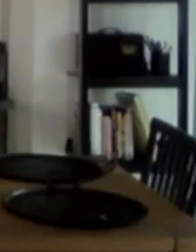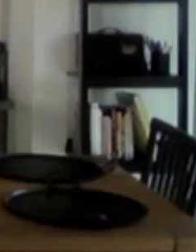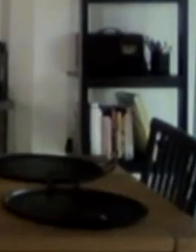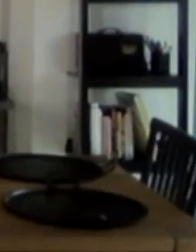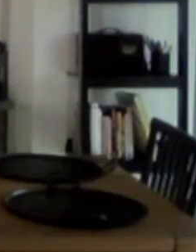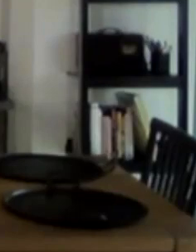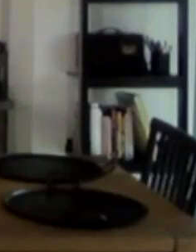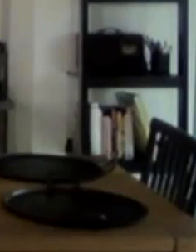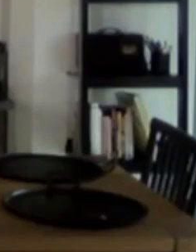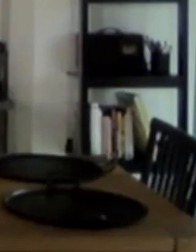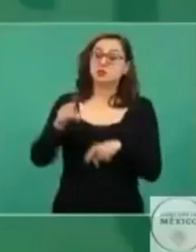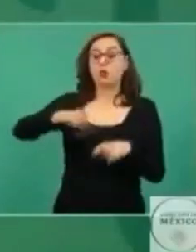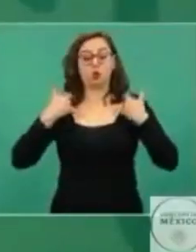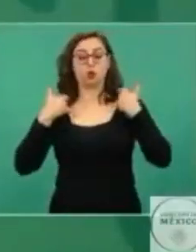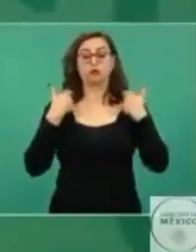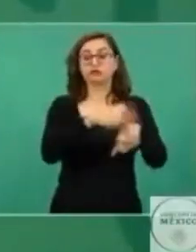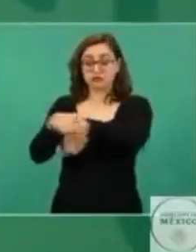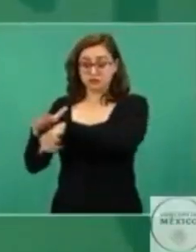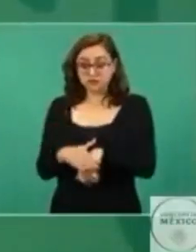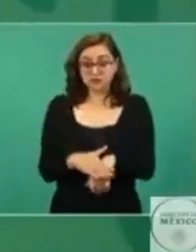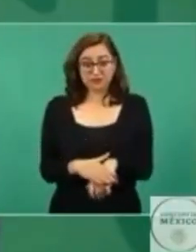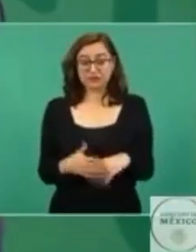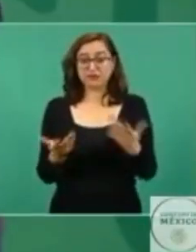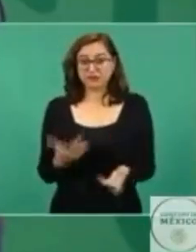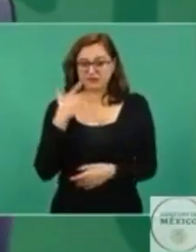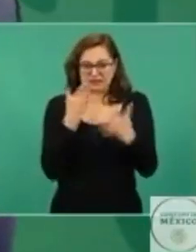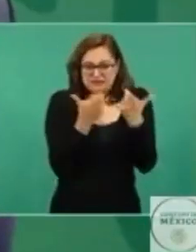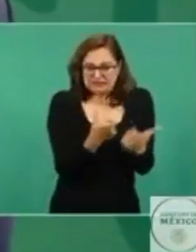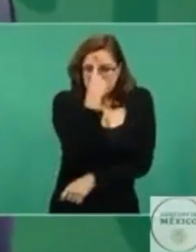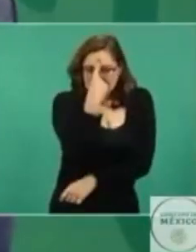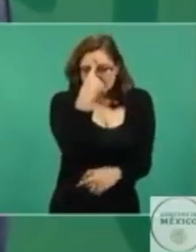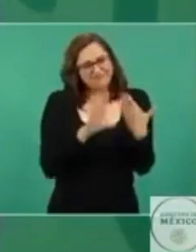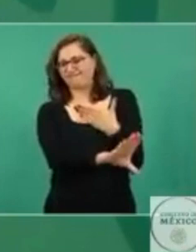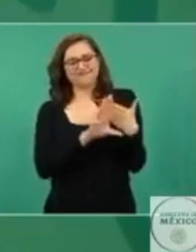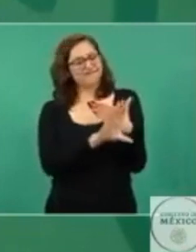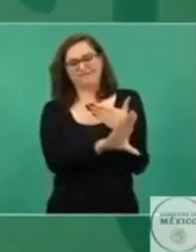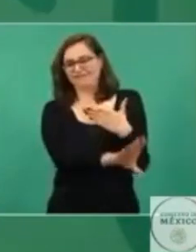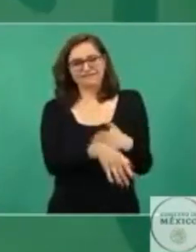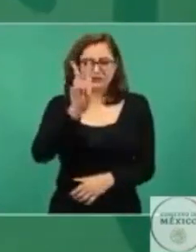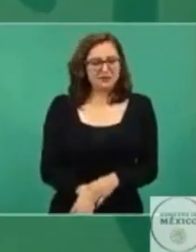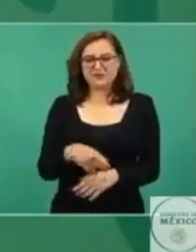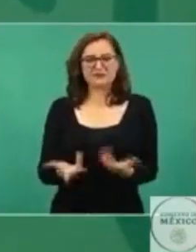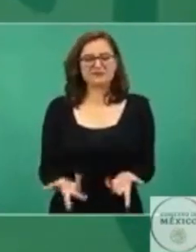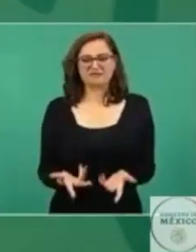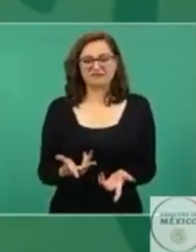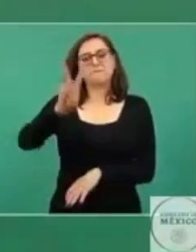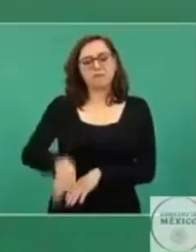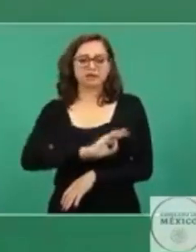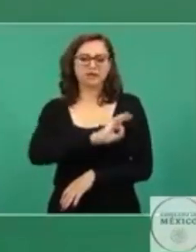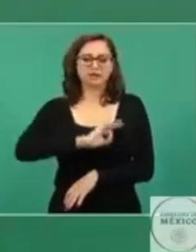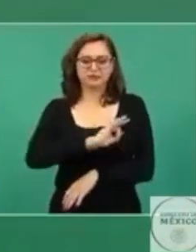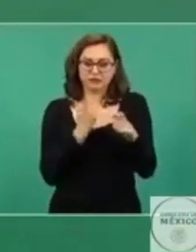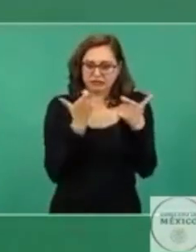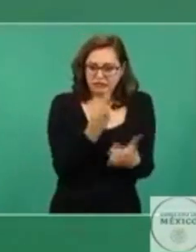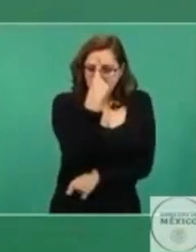¿Ya vieron este mensaje de López Obrador? Que se alejen lo más que se pueda del dinero, de lo material. Porque eso es una tentación.